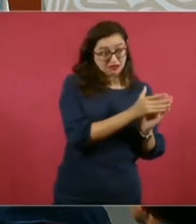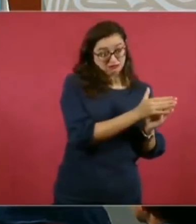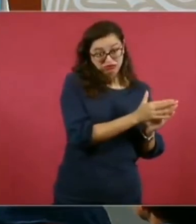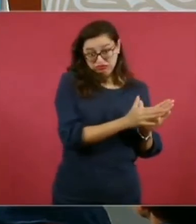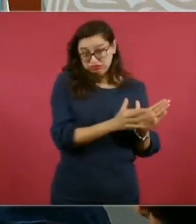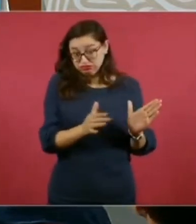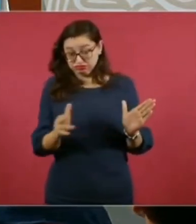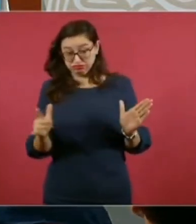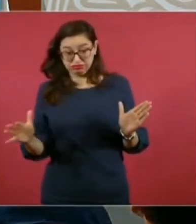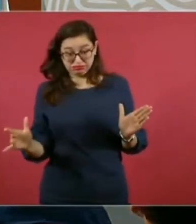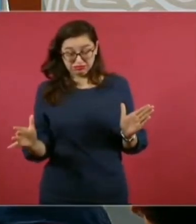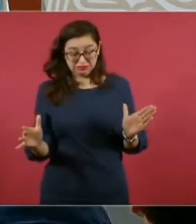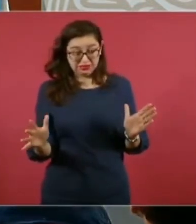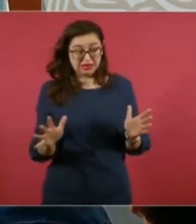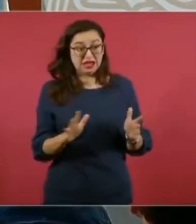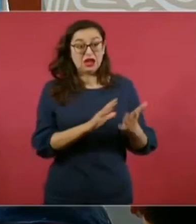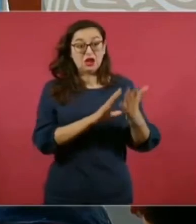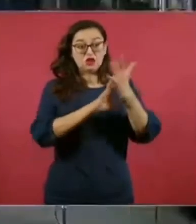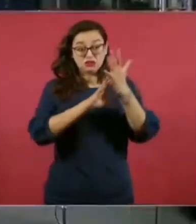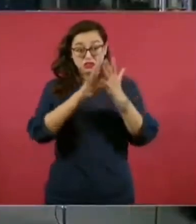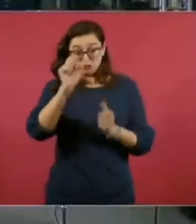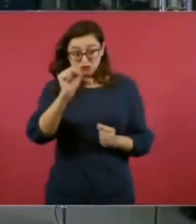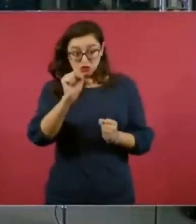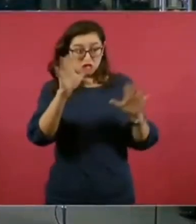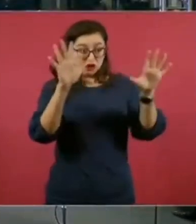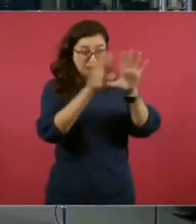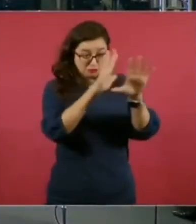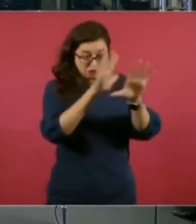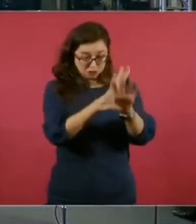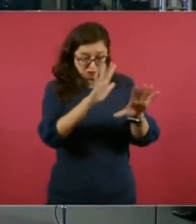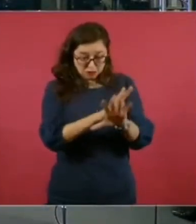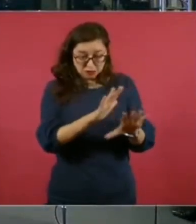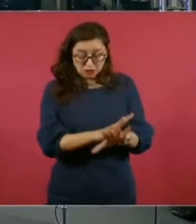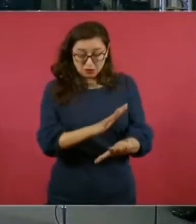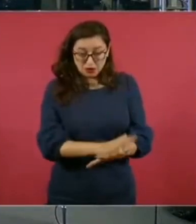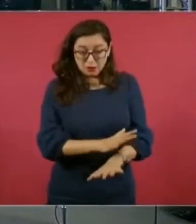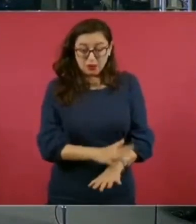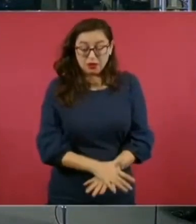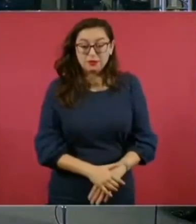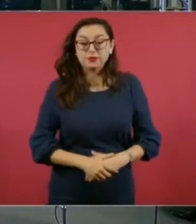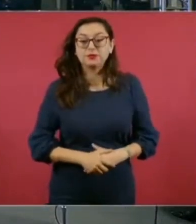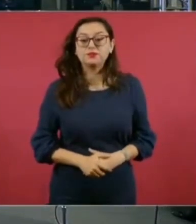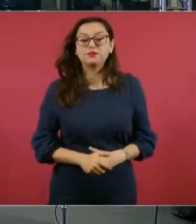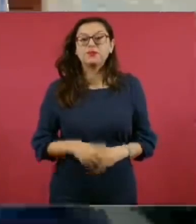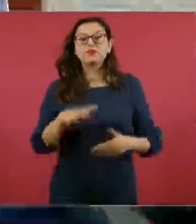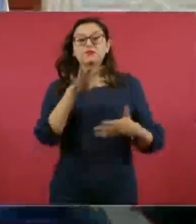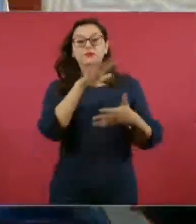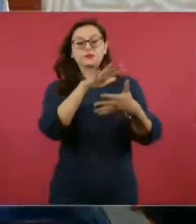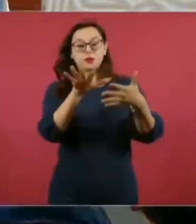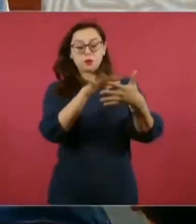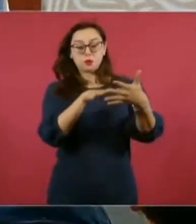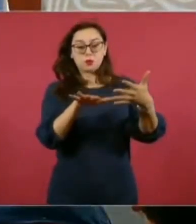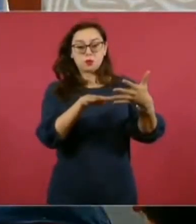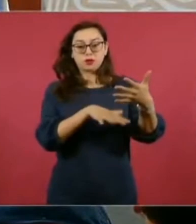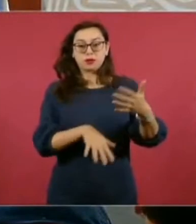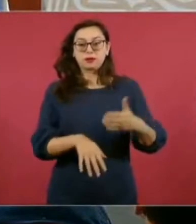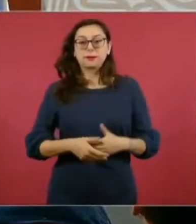Desde que entra Salinas, estás desde antes. Miren, lo voy a leer.